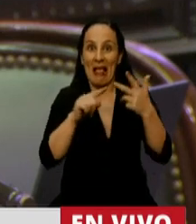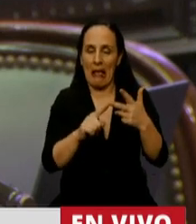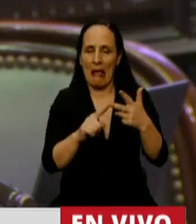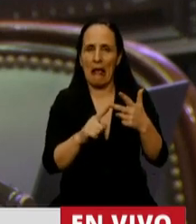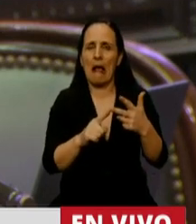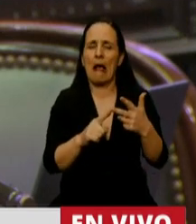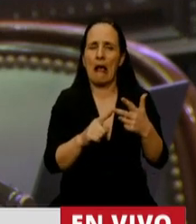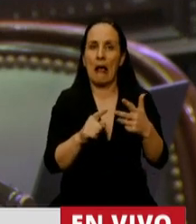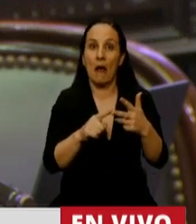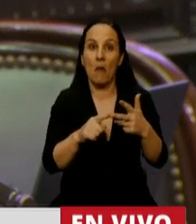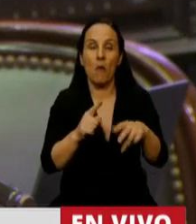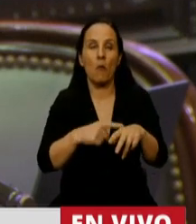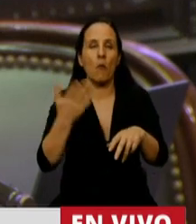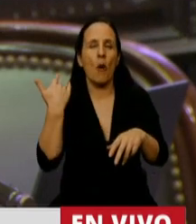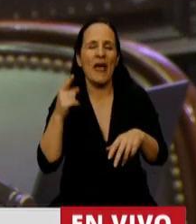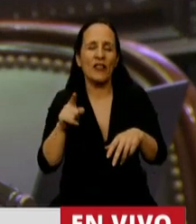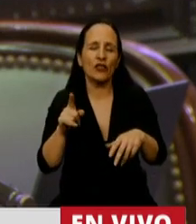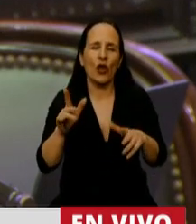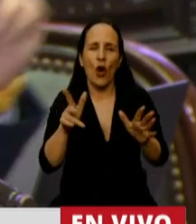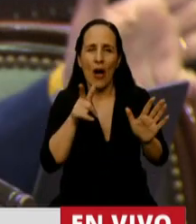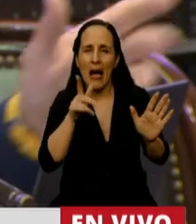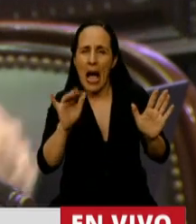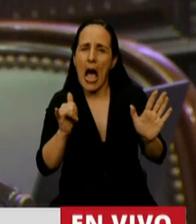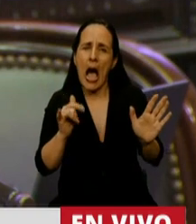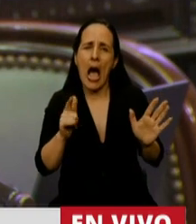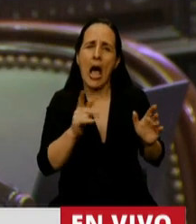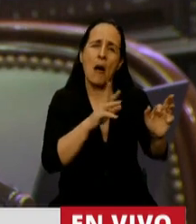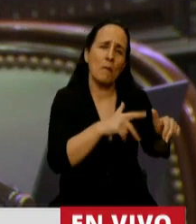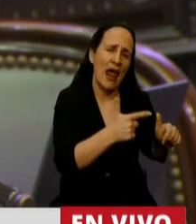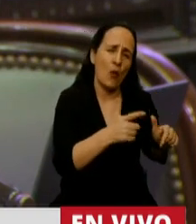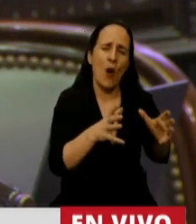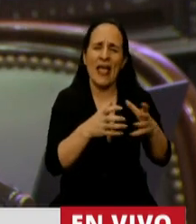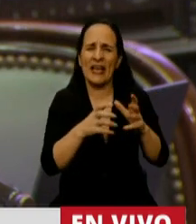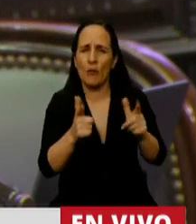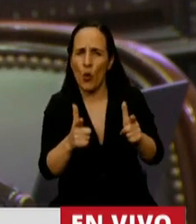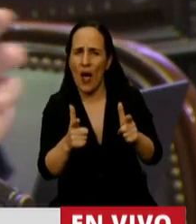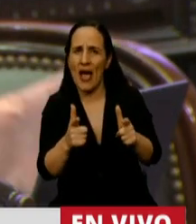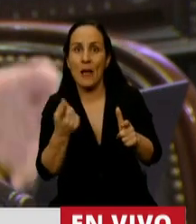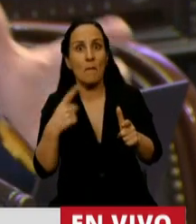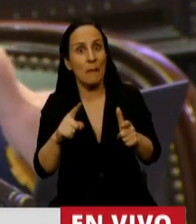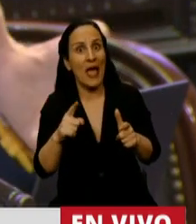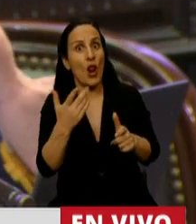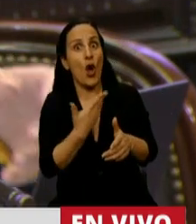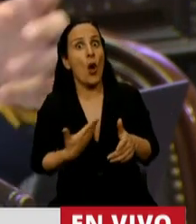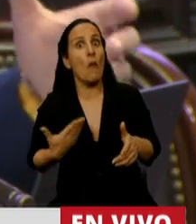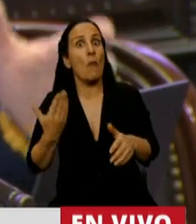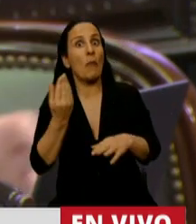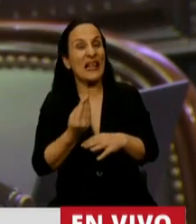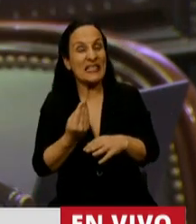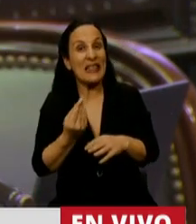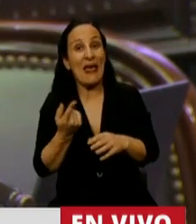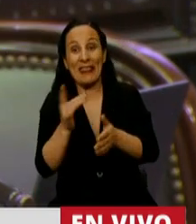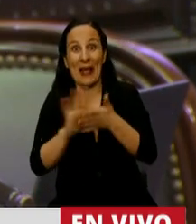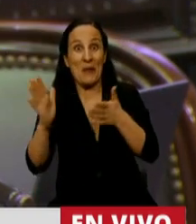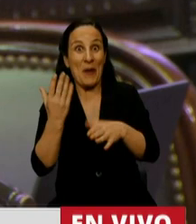la tenía en reserva si se quiere decía no había plan no había equipo pero el presidente viene llegando le vamos a